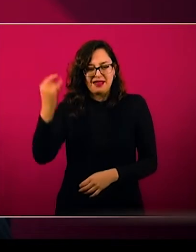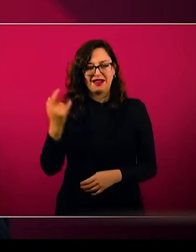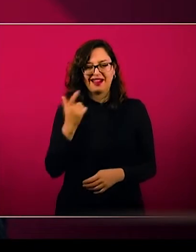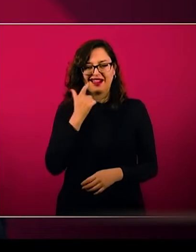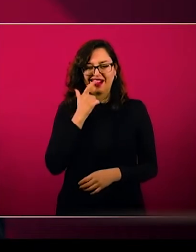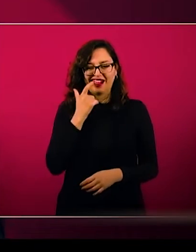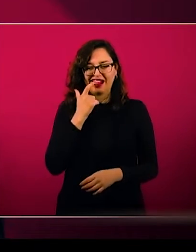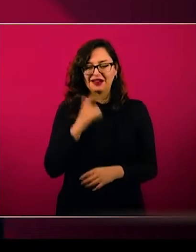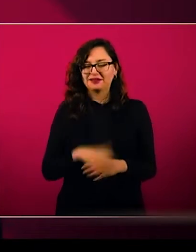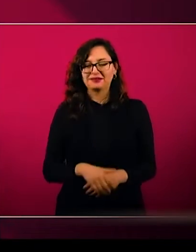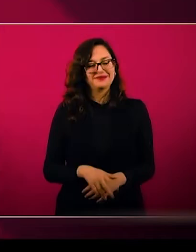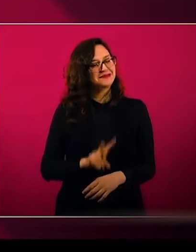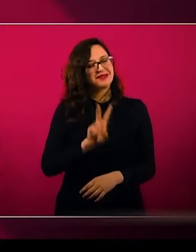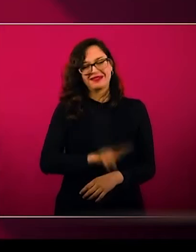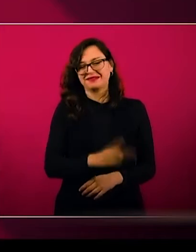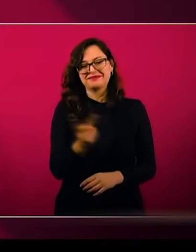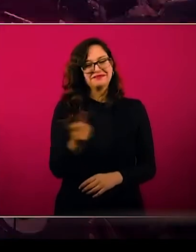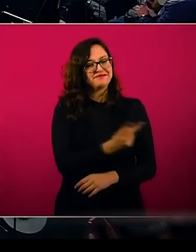No se midieron.